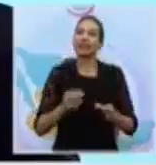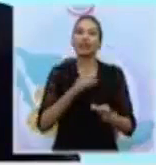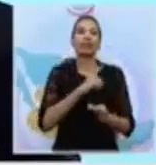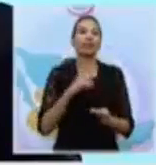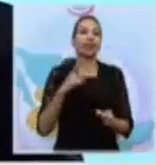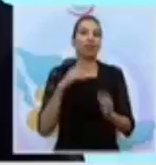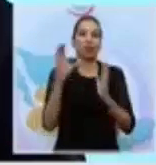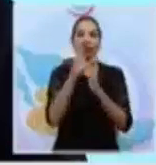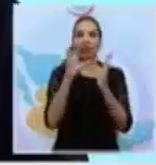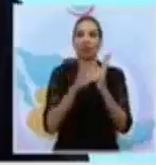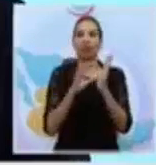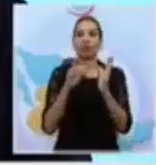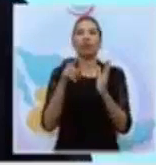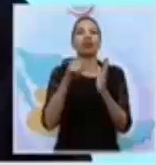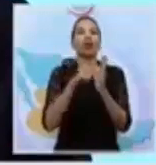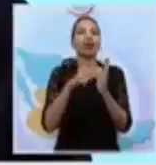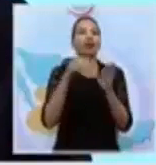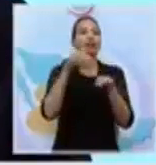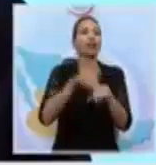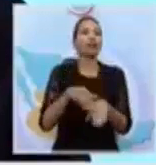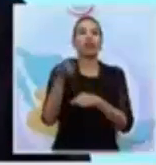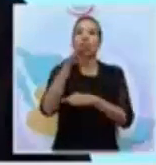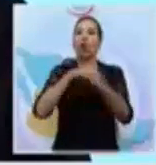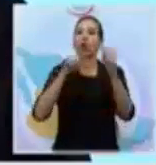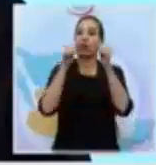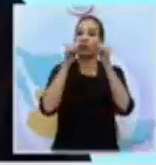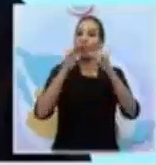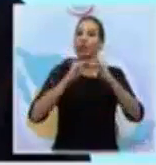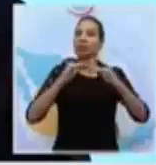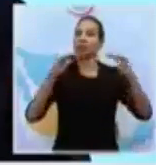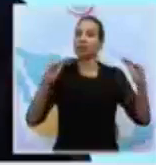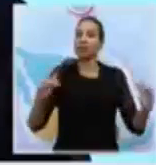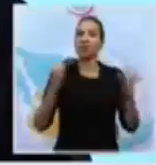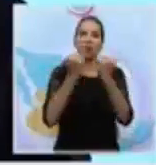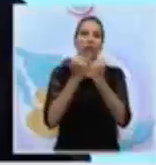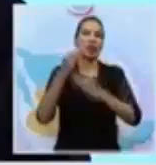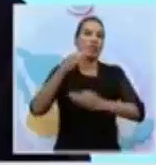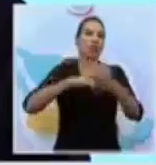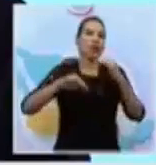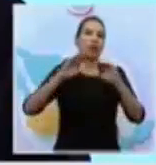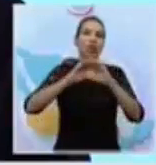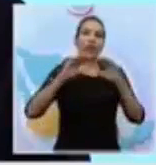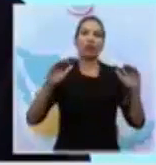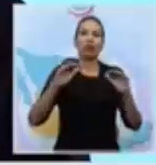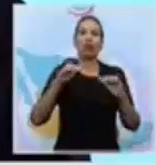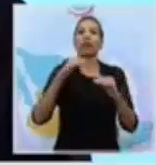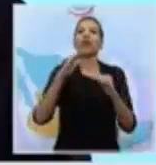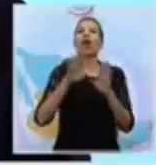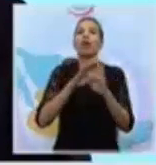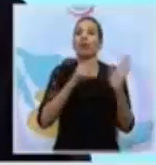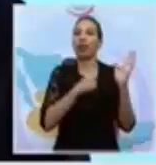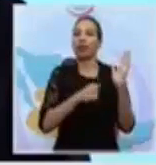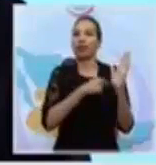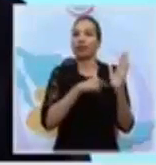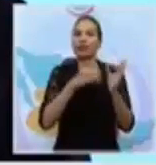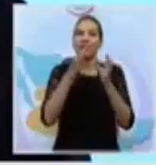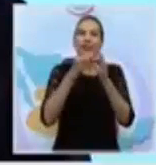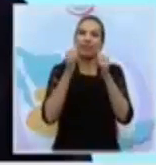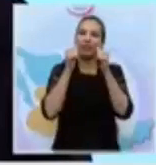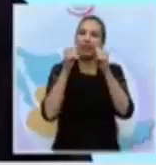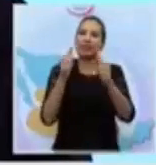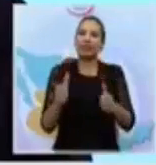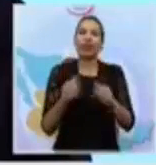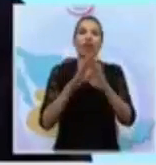o institucionales, se atiende a todos, es universalista y prevalece un compromiso